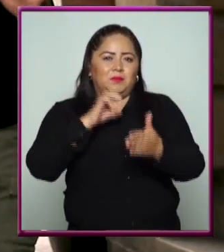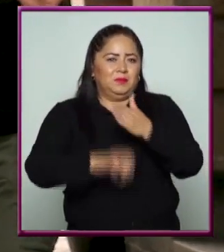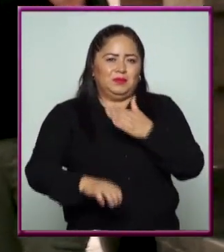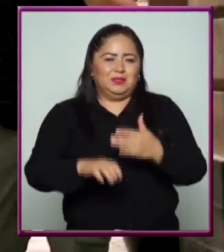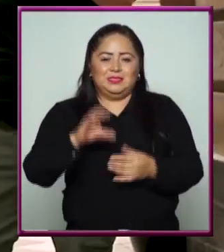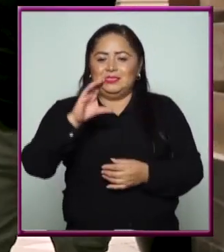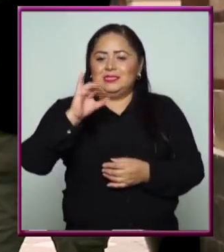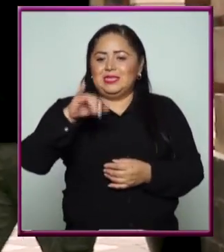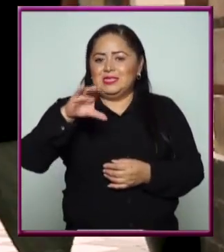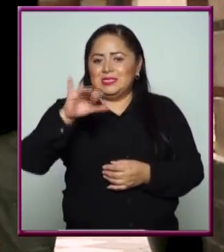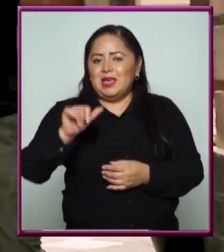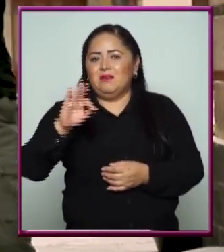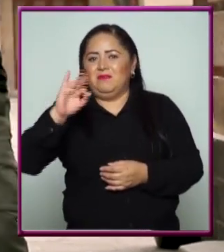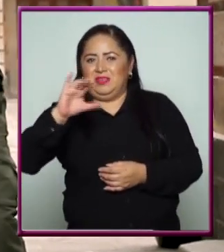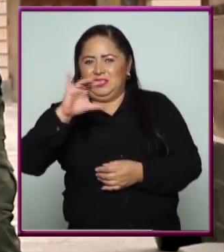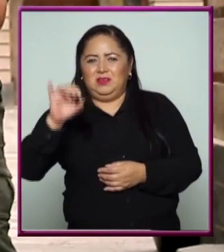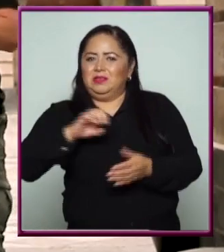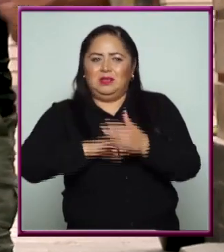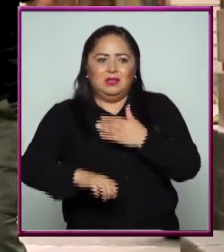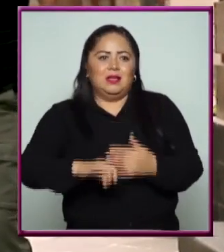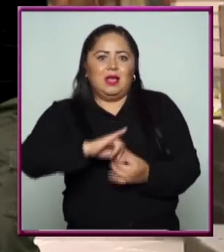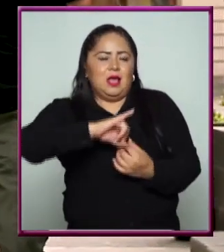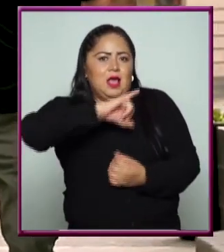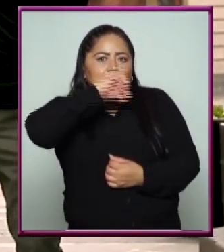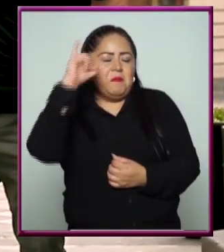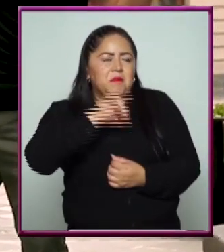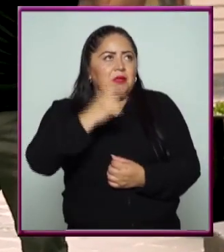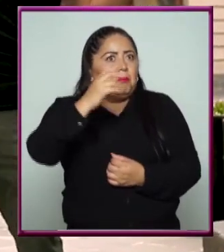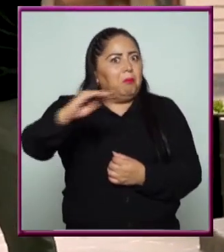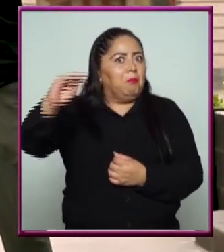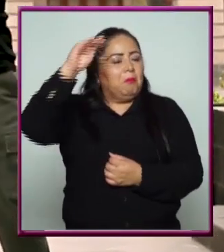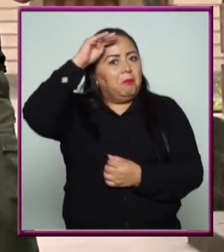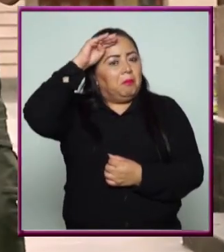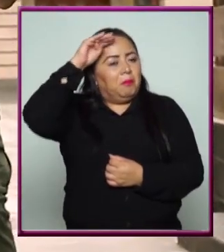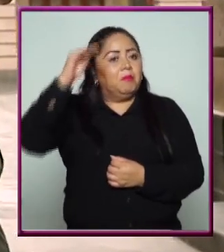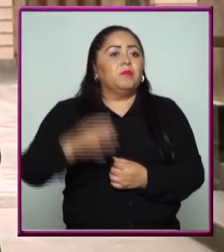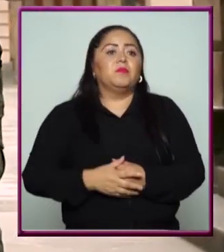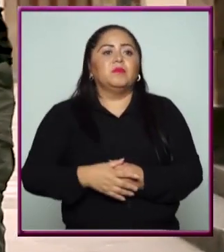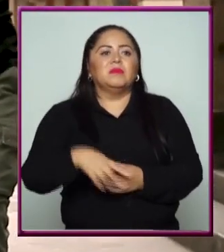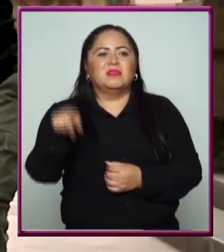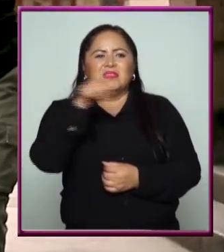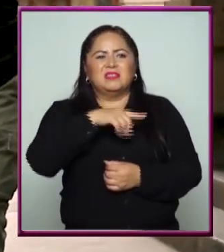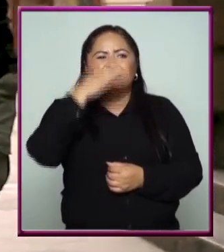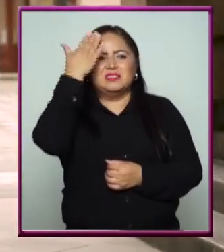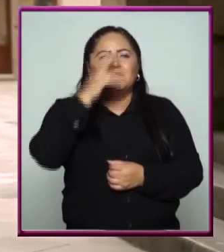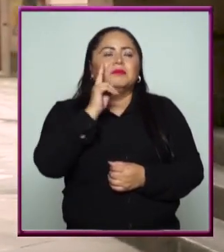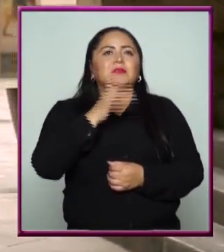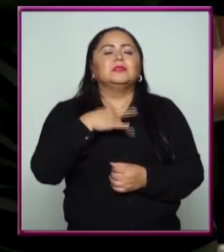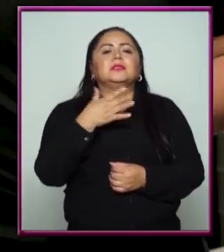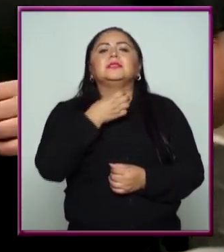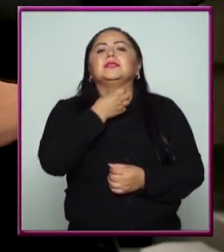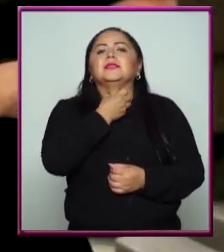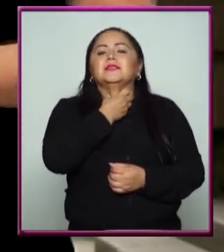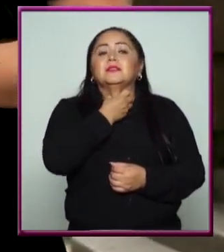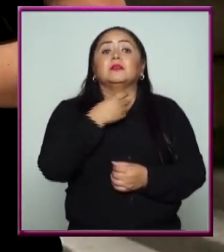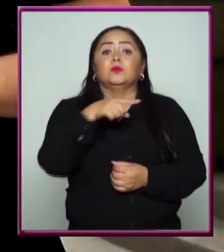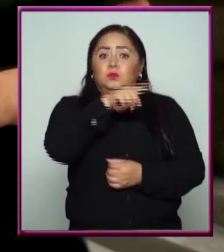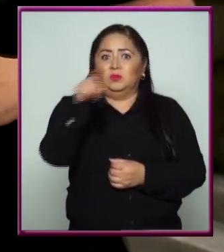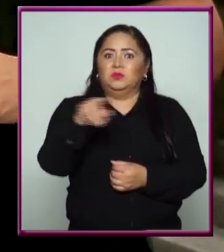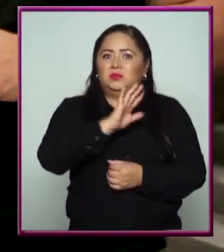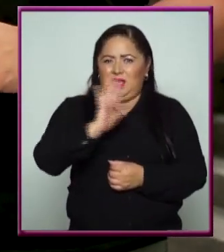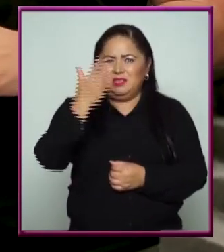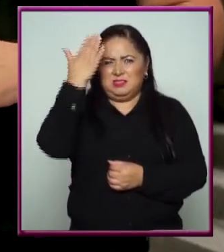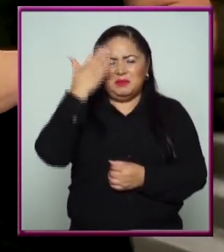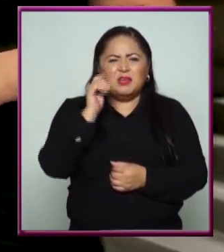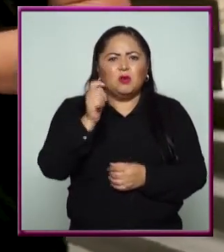ciencia ficción para mirar al Sol como jamás hubiéramos imaginado. Casi les vamos a ver las amígdalas. ¿Ustedes ya se